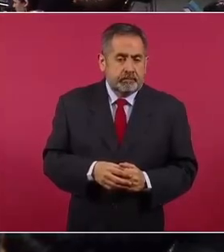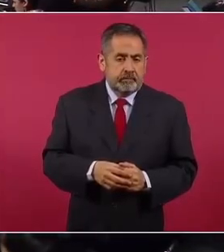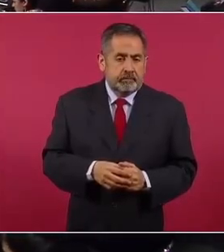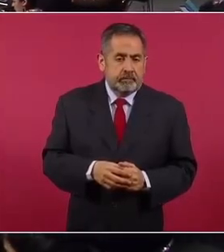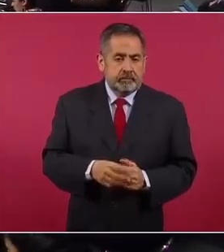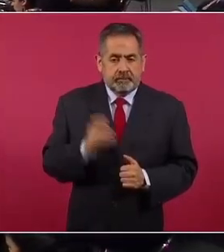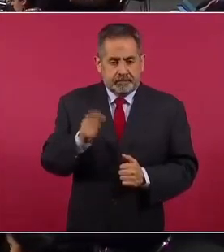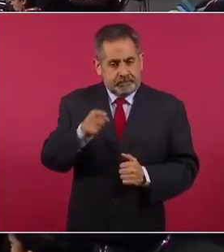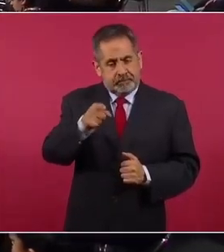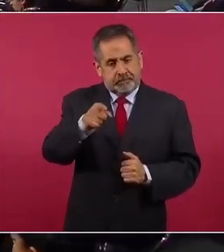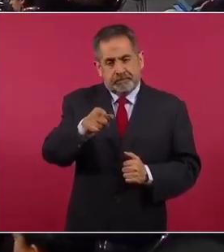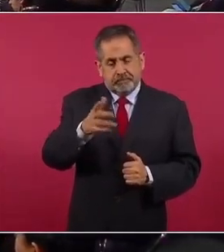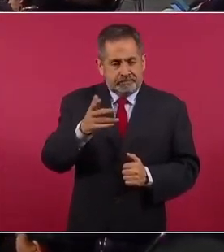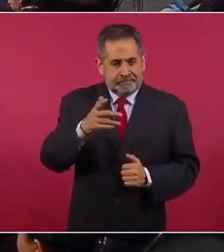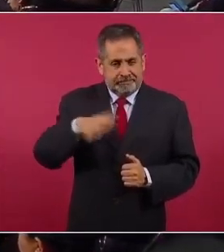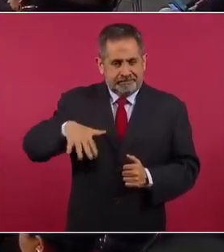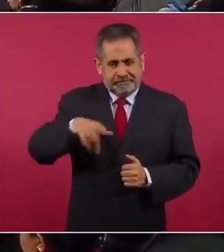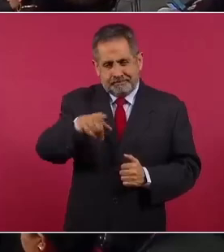estos